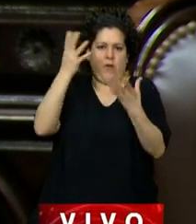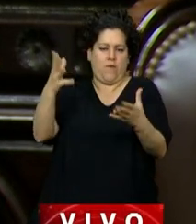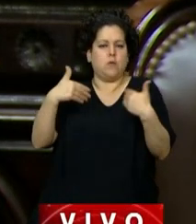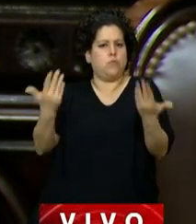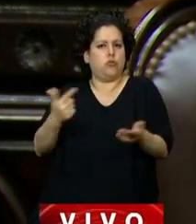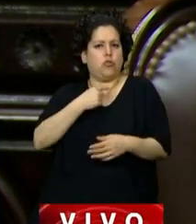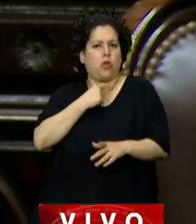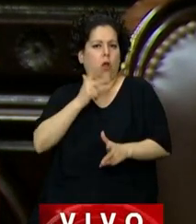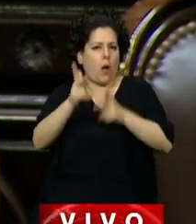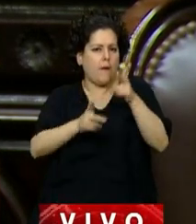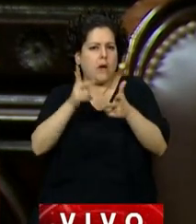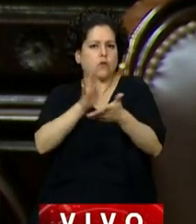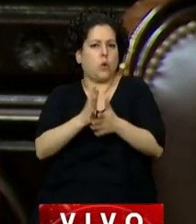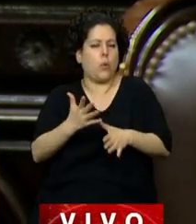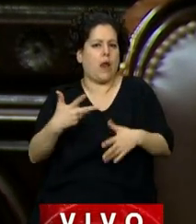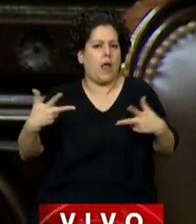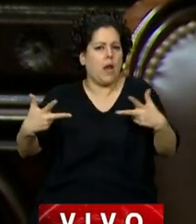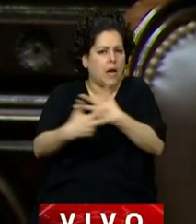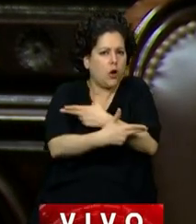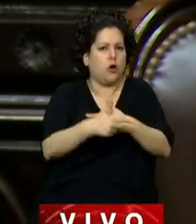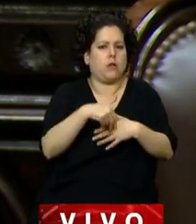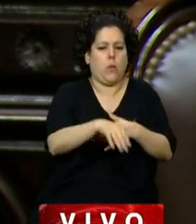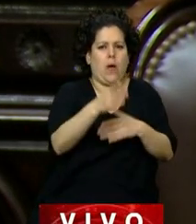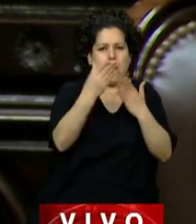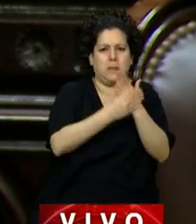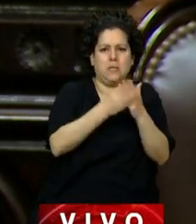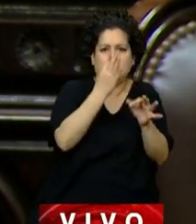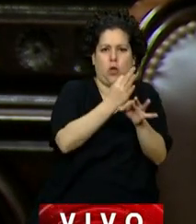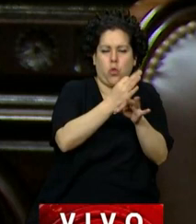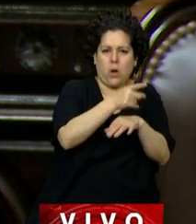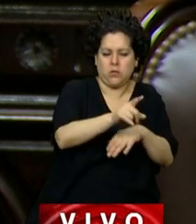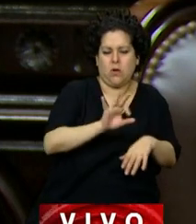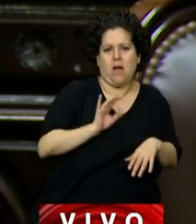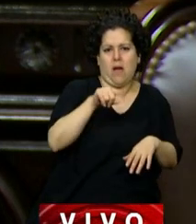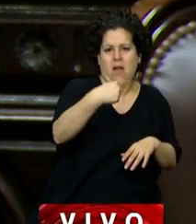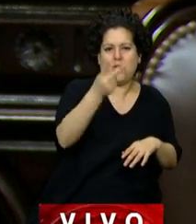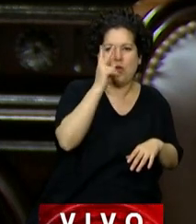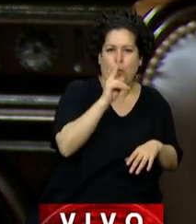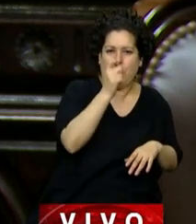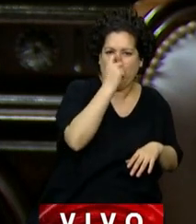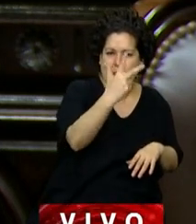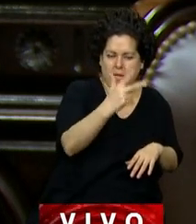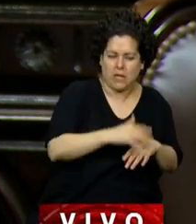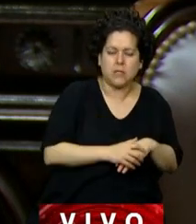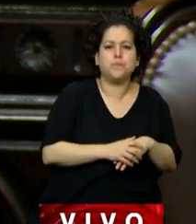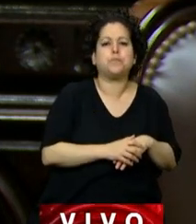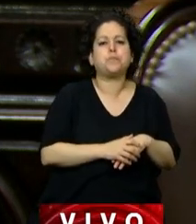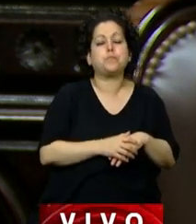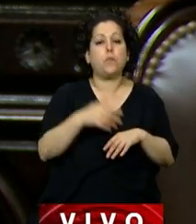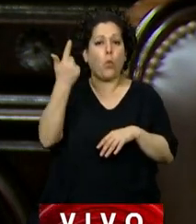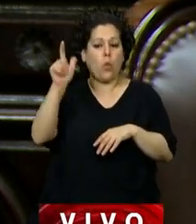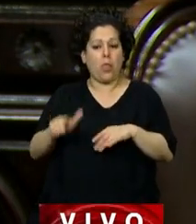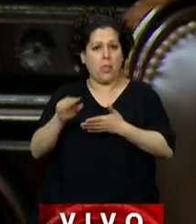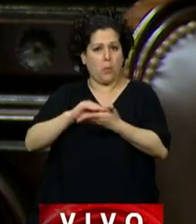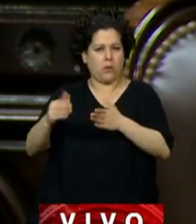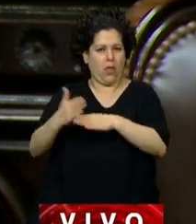hablar sobre el recorte que sufrirá el Ministerio de Educación en este próximo año 2023. Un diputado que me